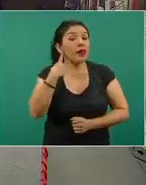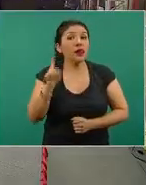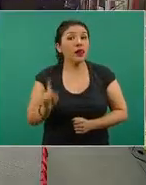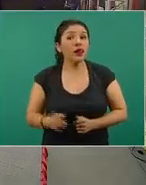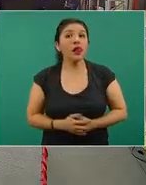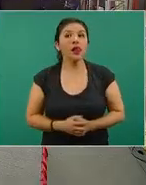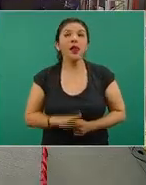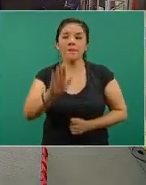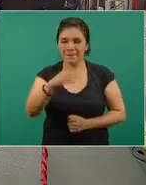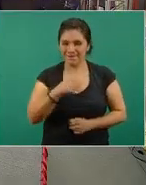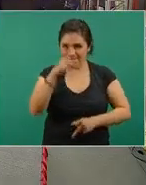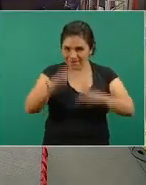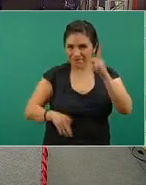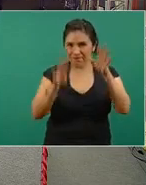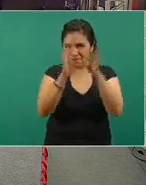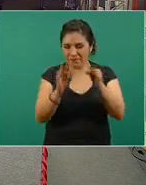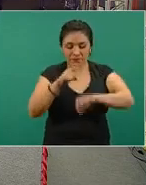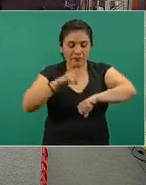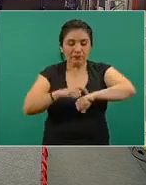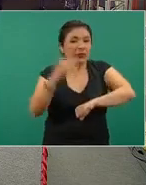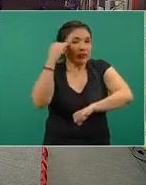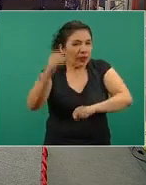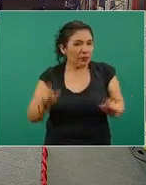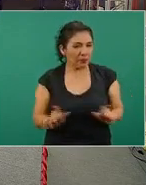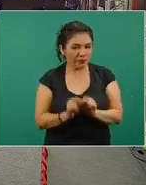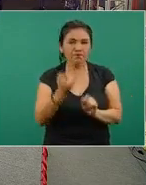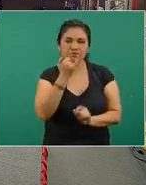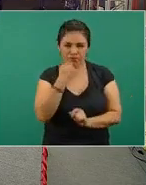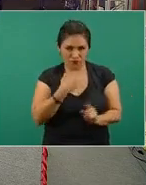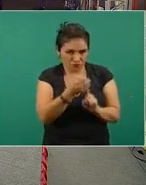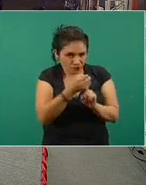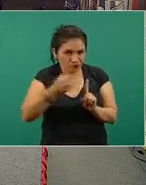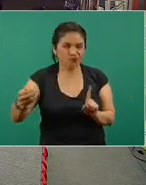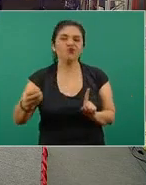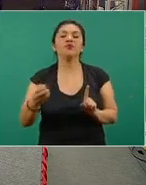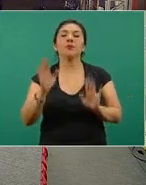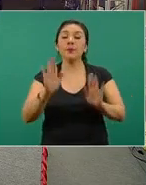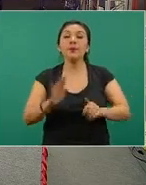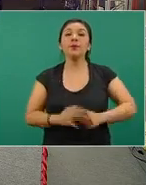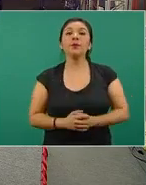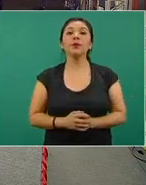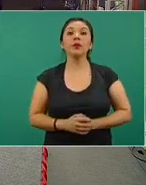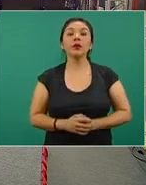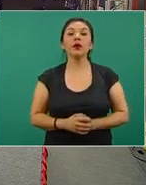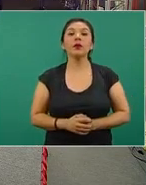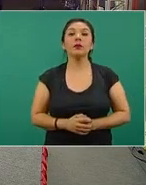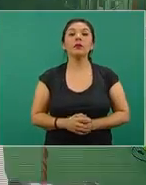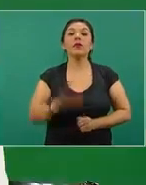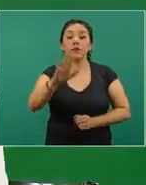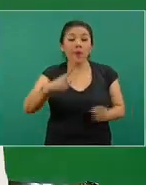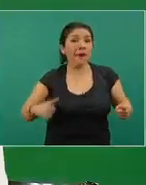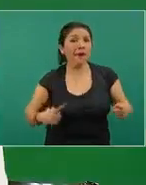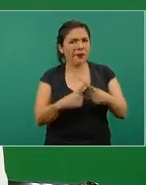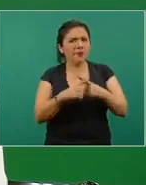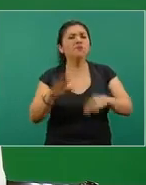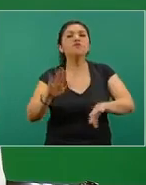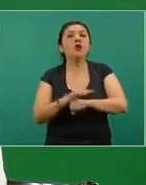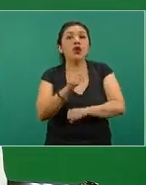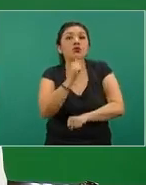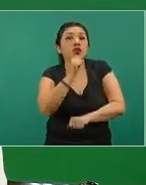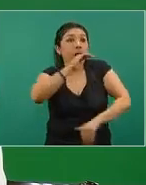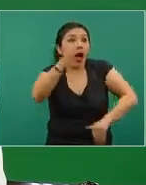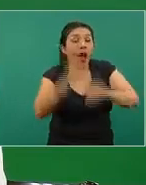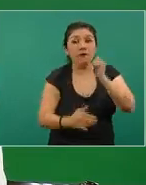Se lo termino de explicar, nos queda poquito tiempo, entonces si me permite, yo no se lo termino de explicar. La discordancia es porque todavía no se termina